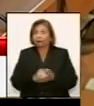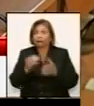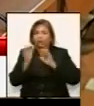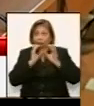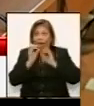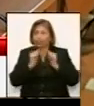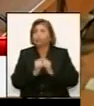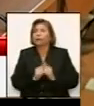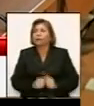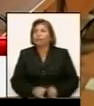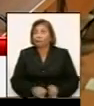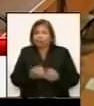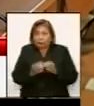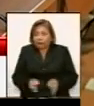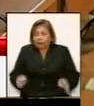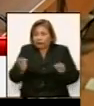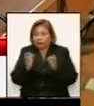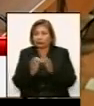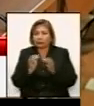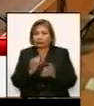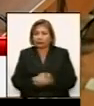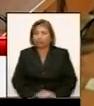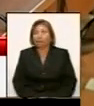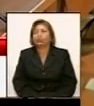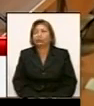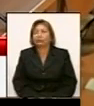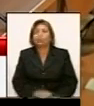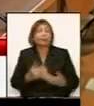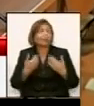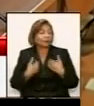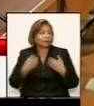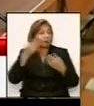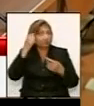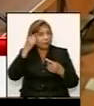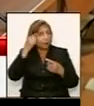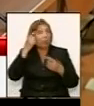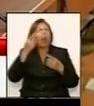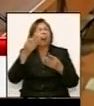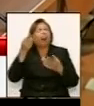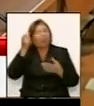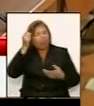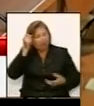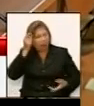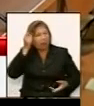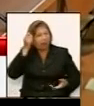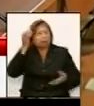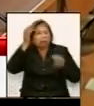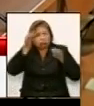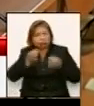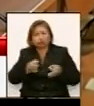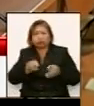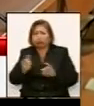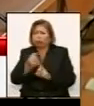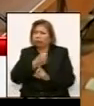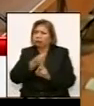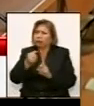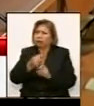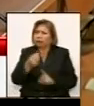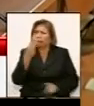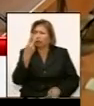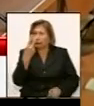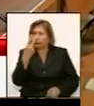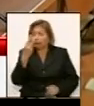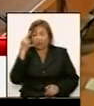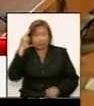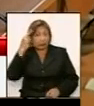comunicación. Es importante tener una definición específica para la violencia en línea por dos razones.